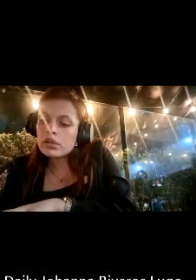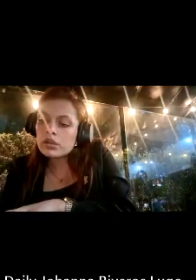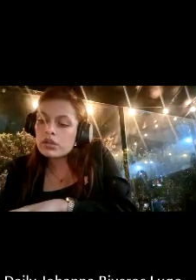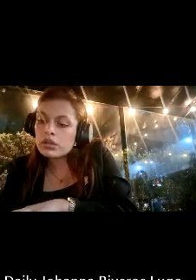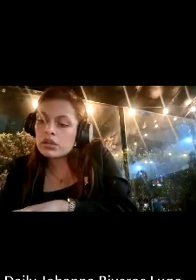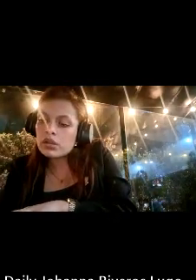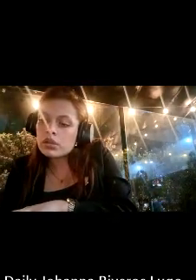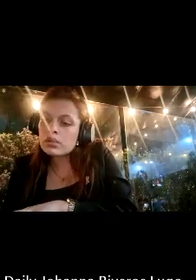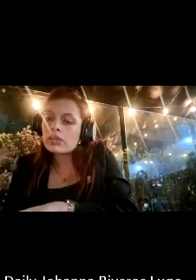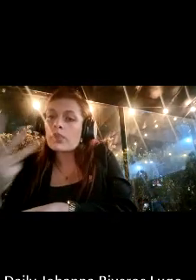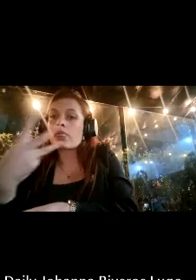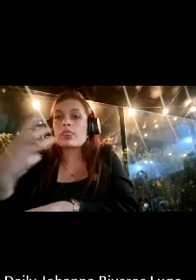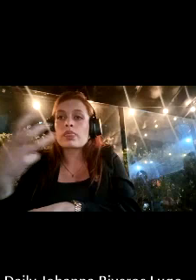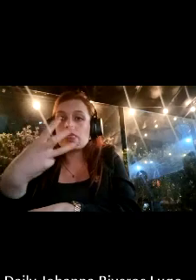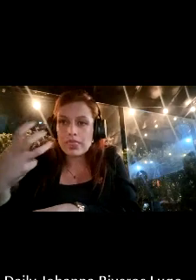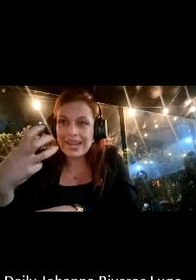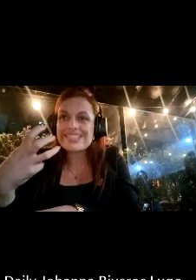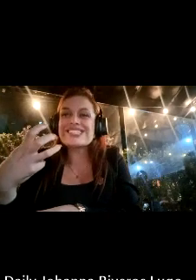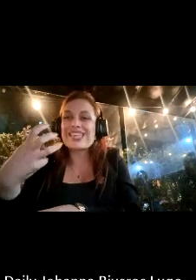300.000 kilómetros por segundo. Sí, es una velocidad